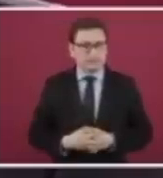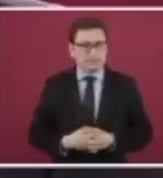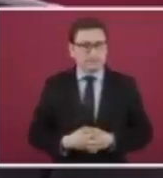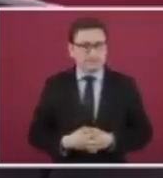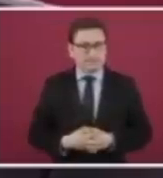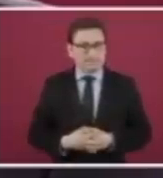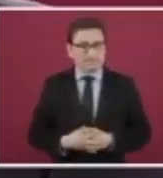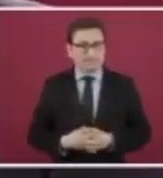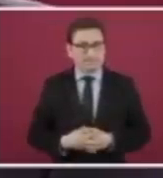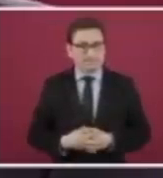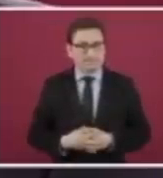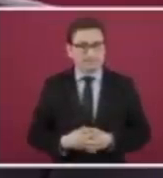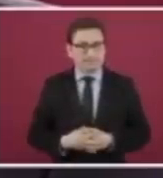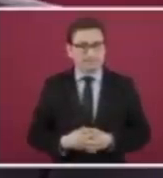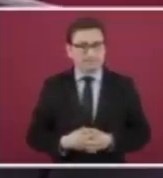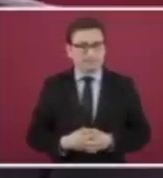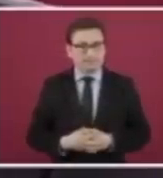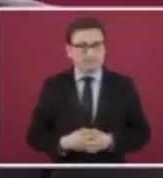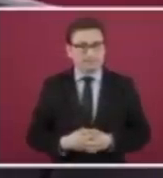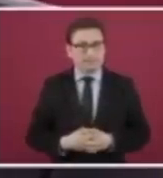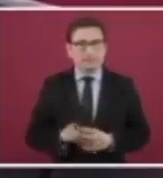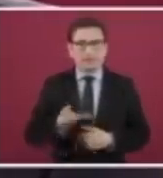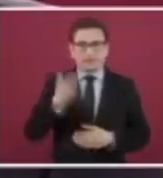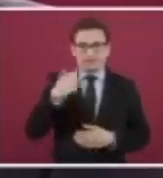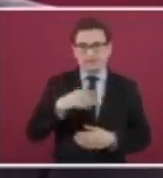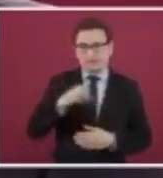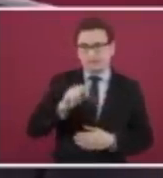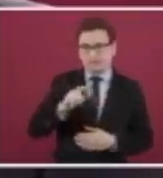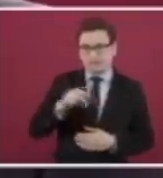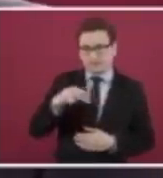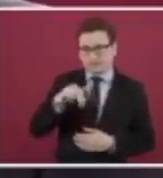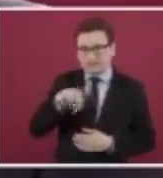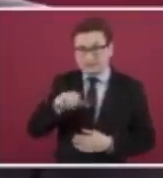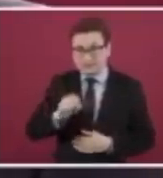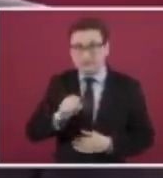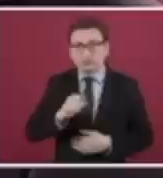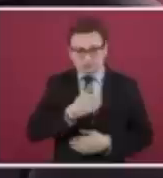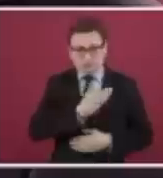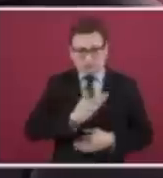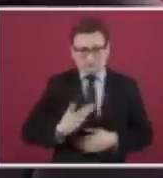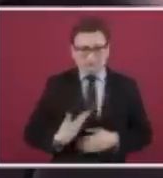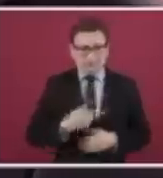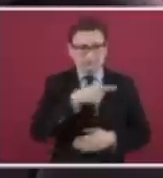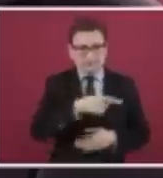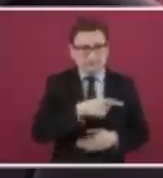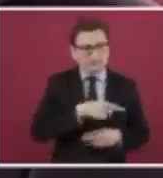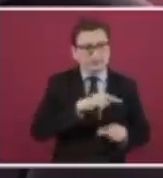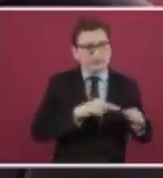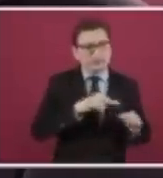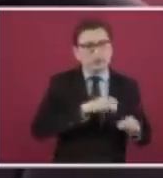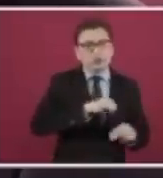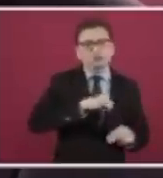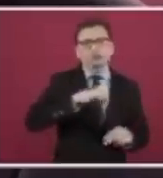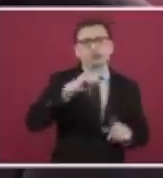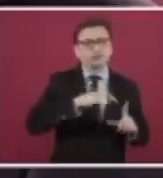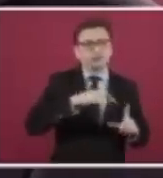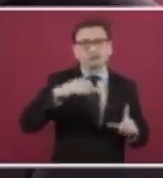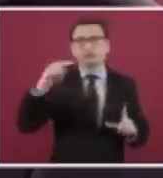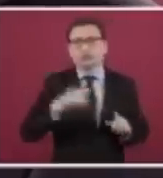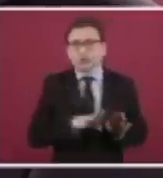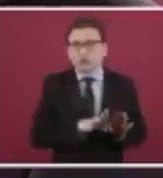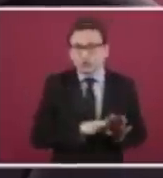de gobierno de Salinas en crecimiento? ¿Cómo fue el primer año de